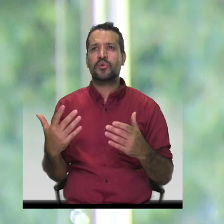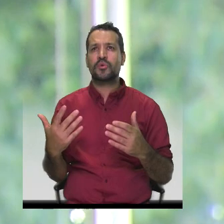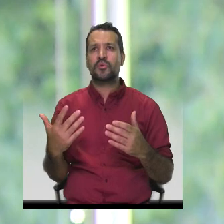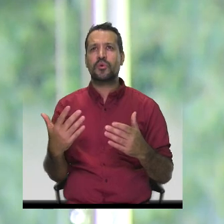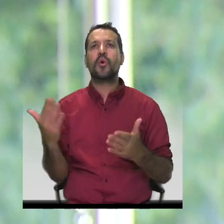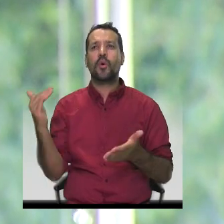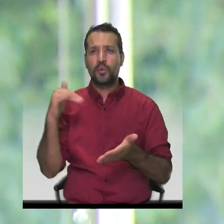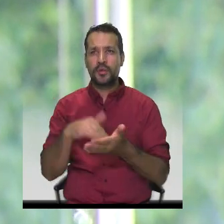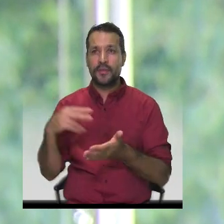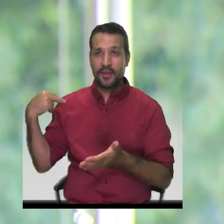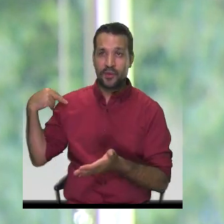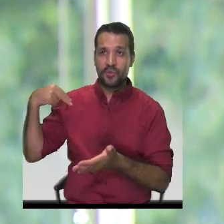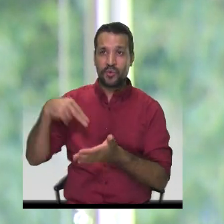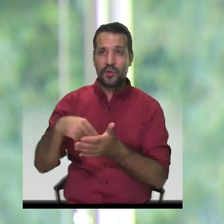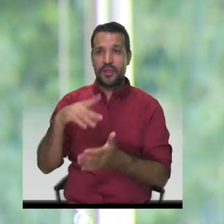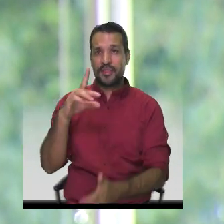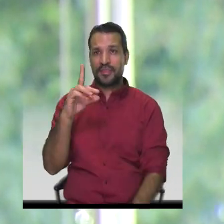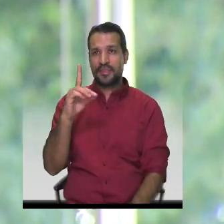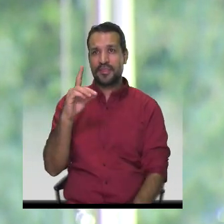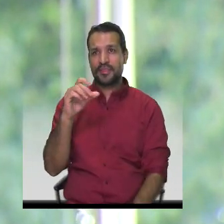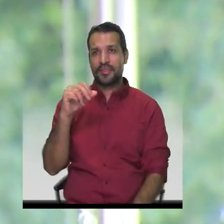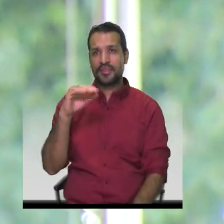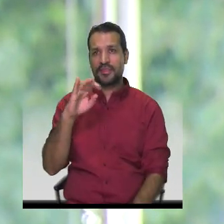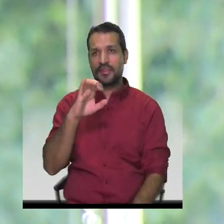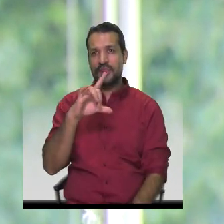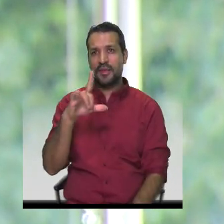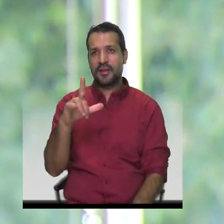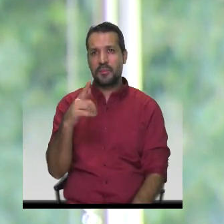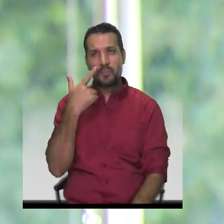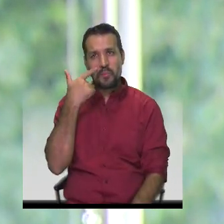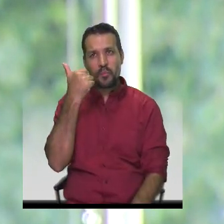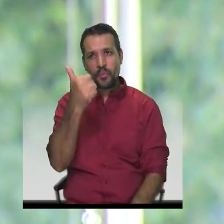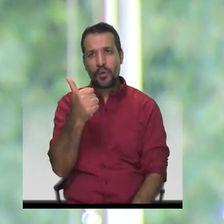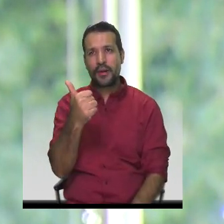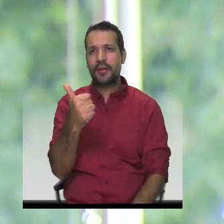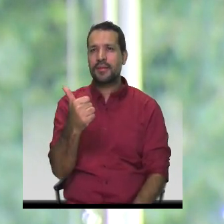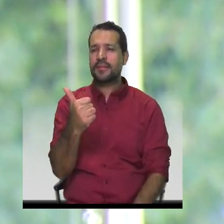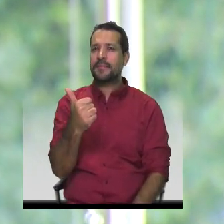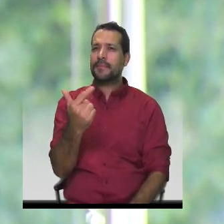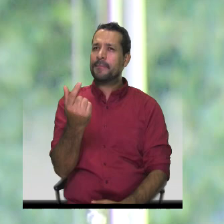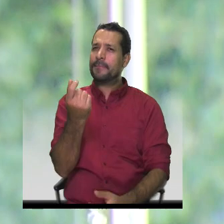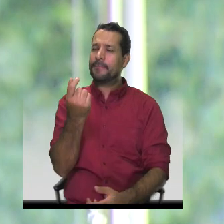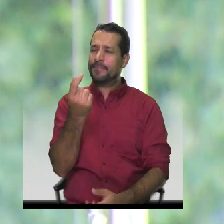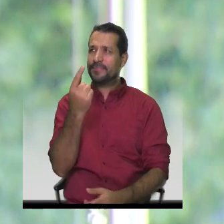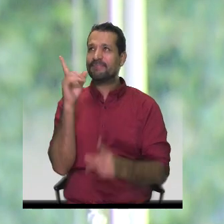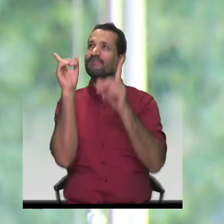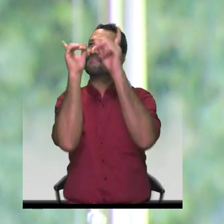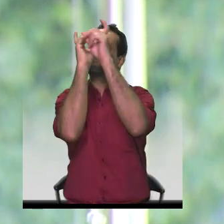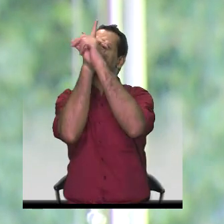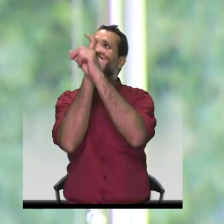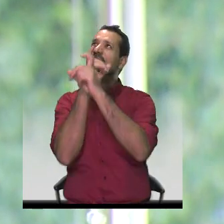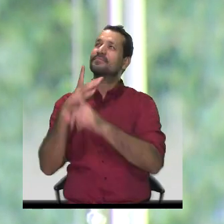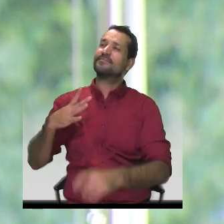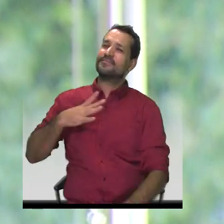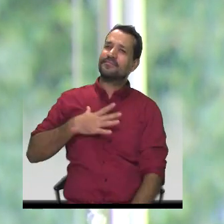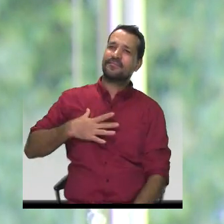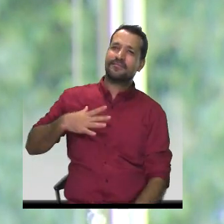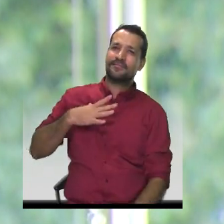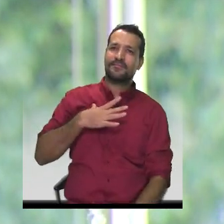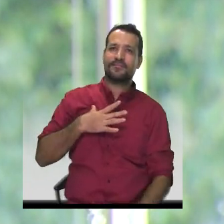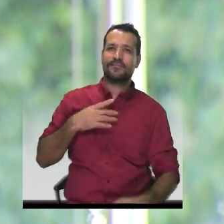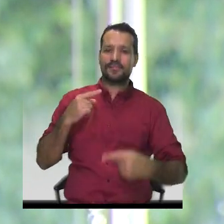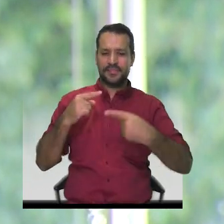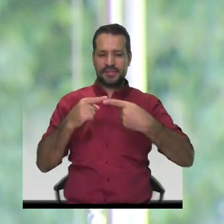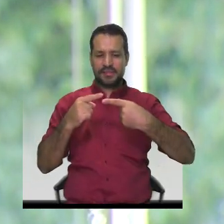Wall, él habla de hacerse buenas preguntas, preguntas que nos incomoden. Es, tú hablas de circularidad,